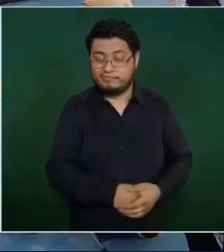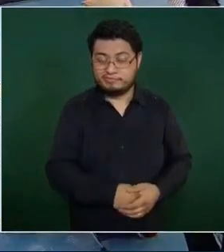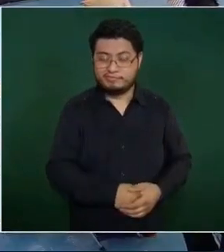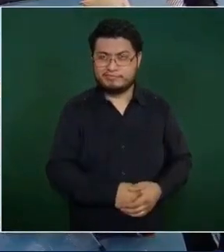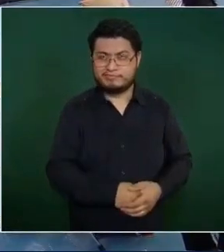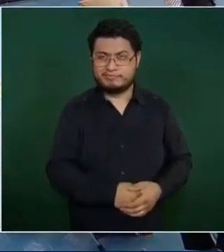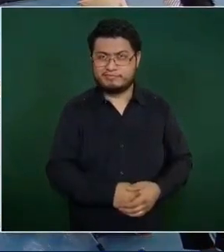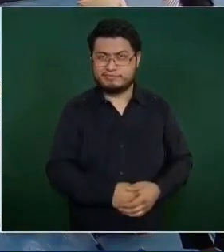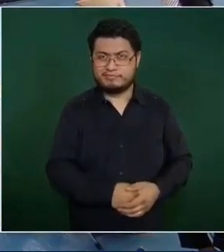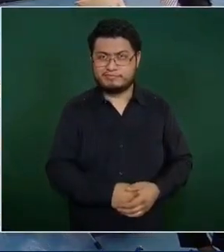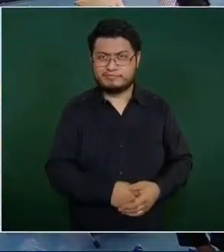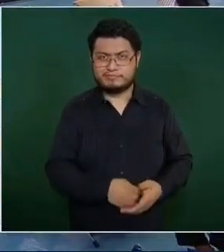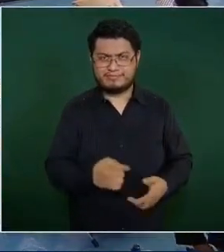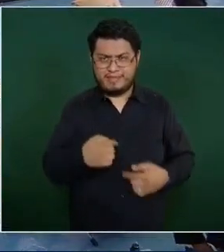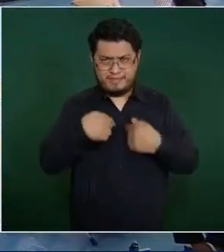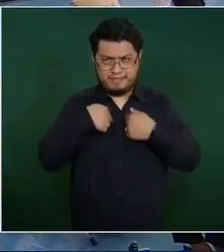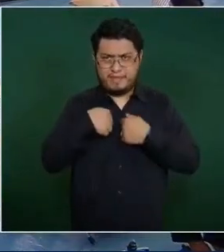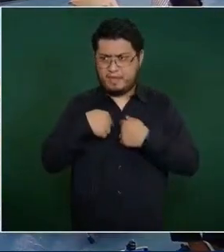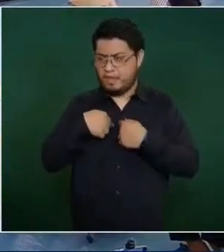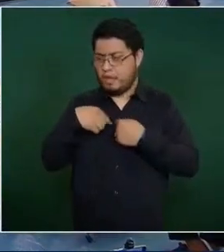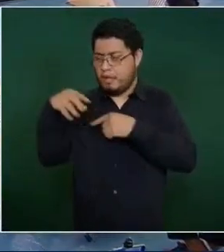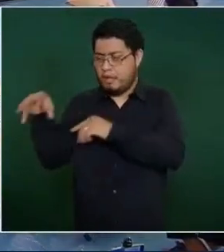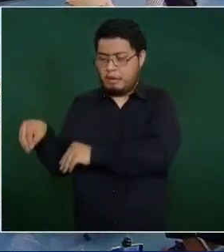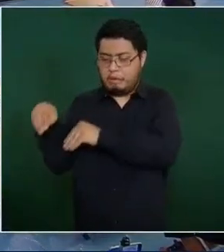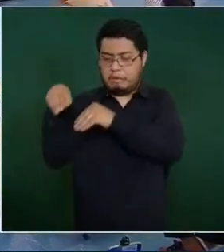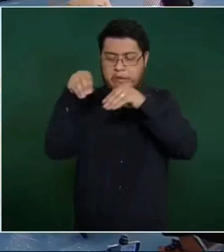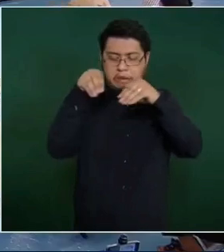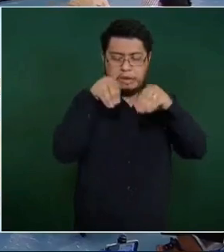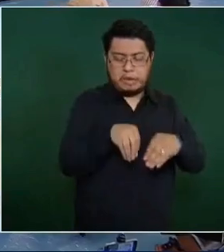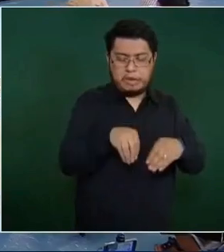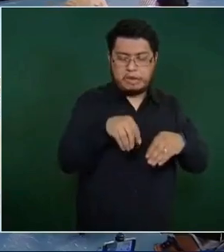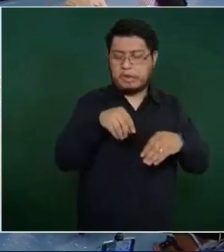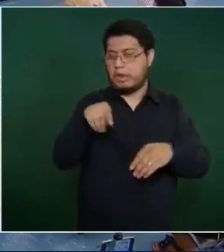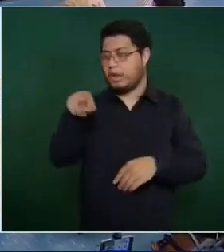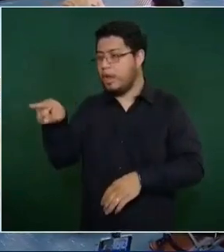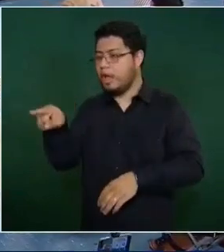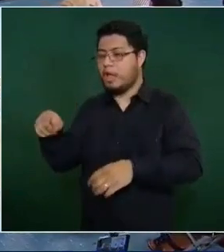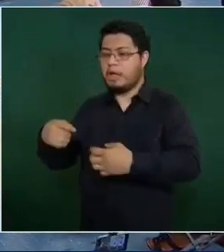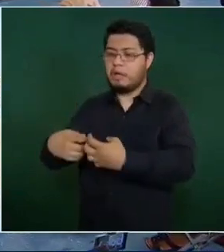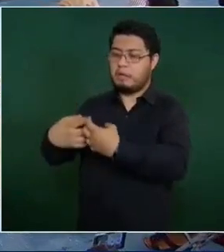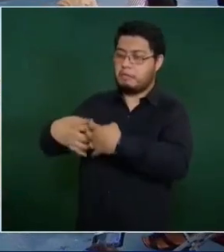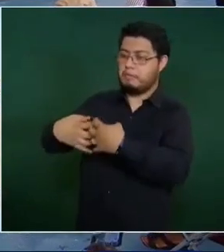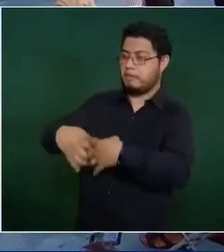Pero no me puso Claudio ni los grupos